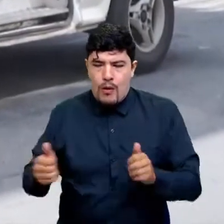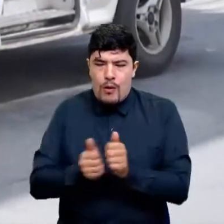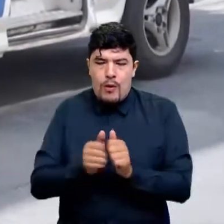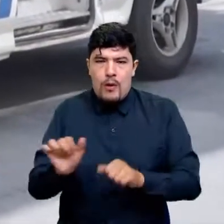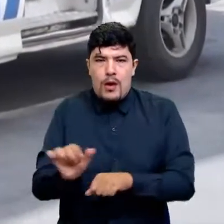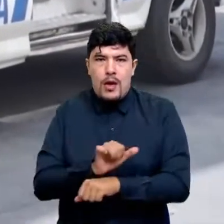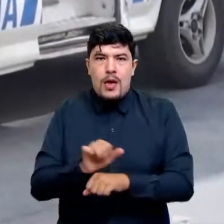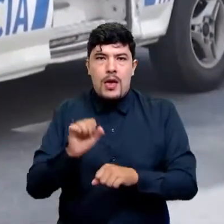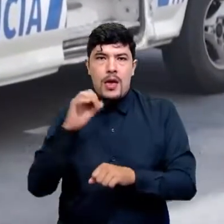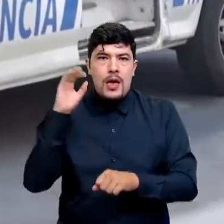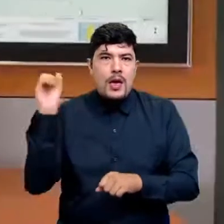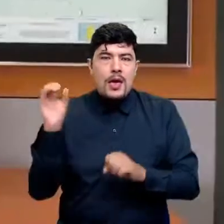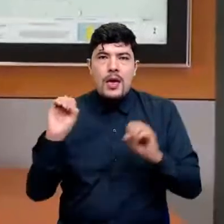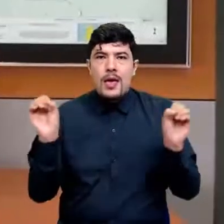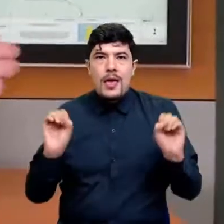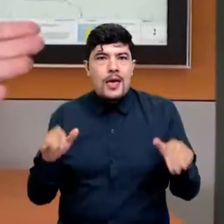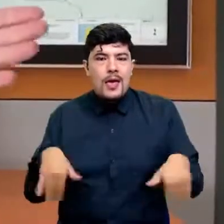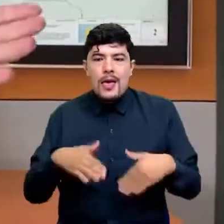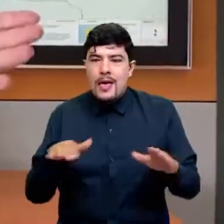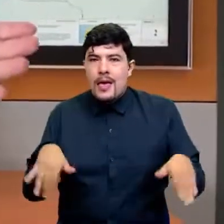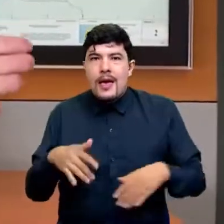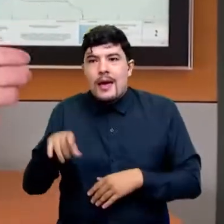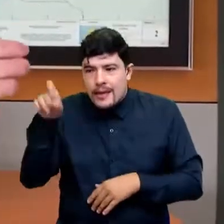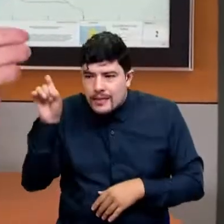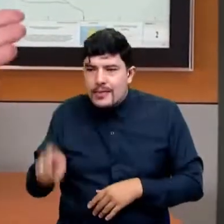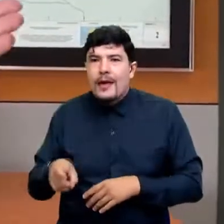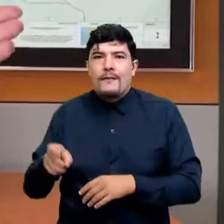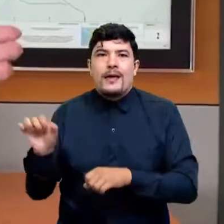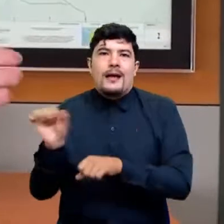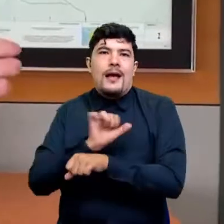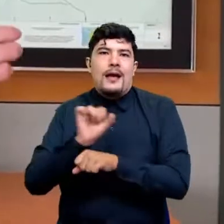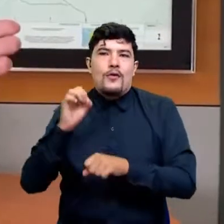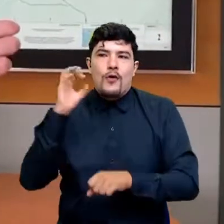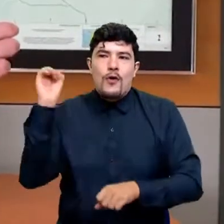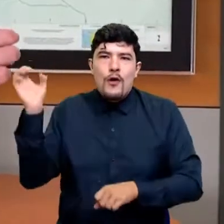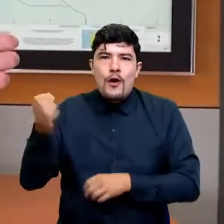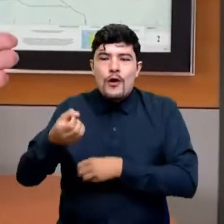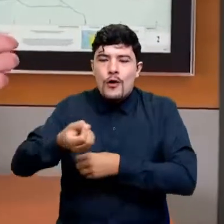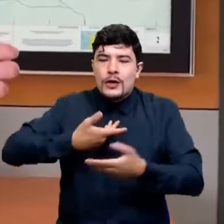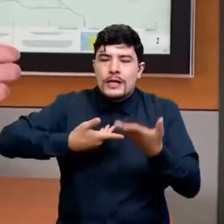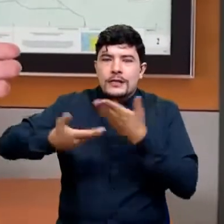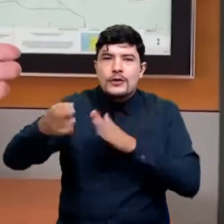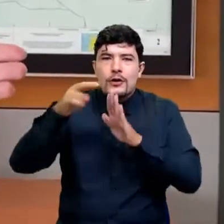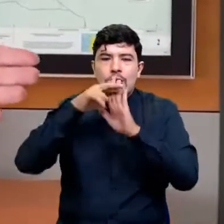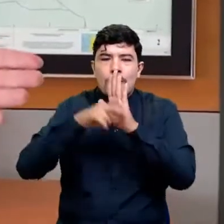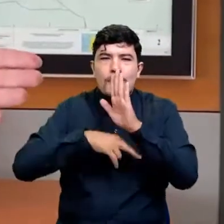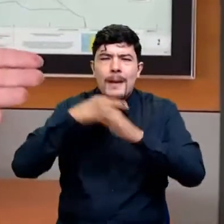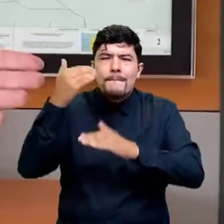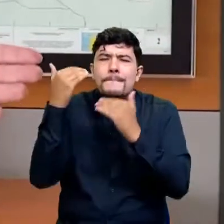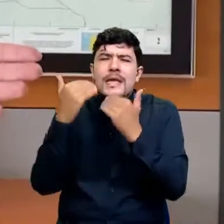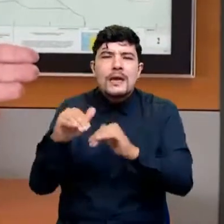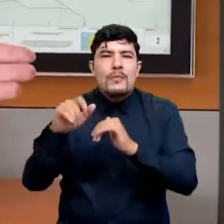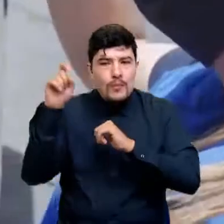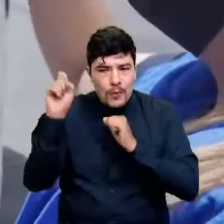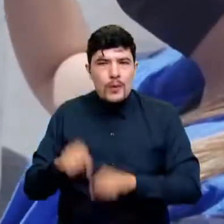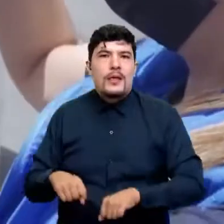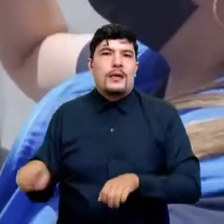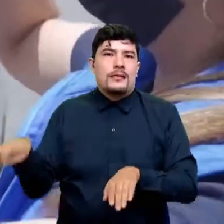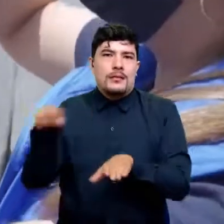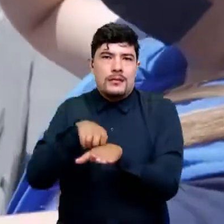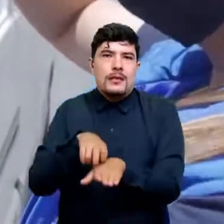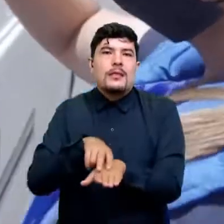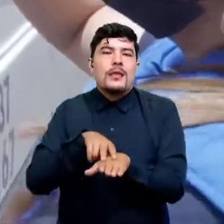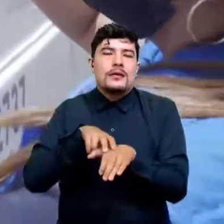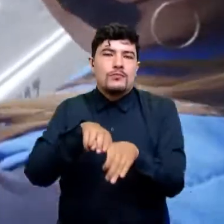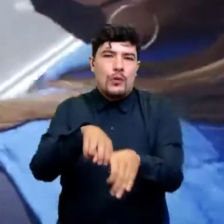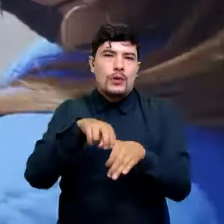acompañante. Que tienen que hacerlo con las condiciones mínimas necesarias para transportar un ser humano. Porque